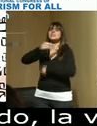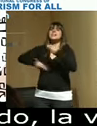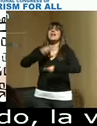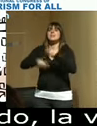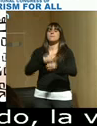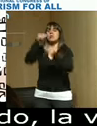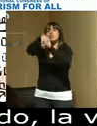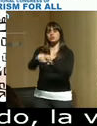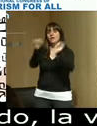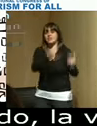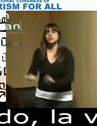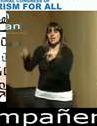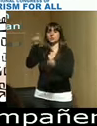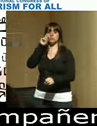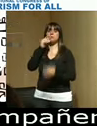gracias.